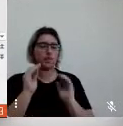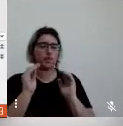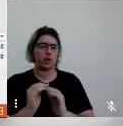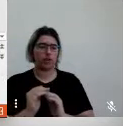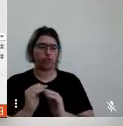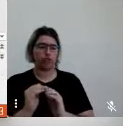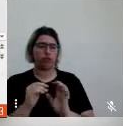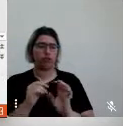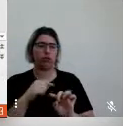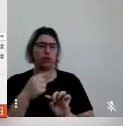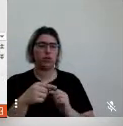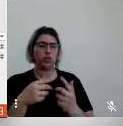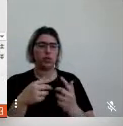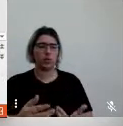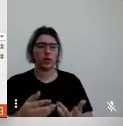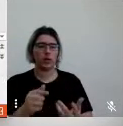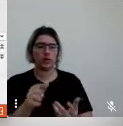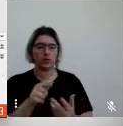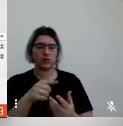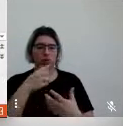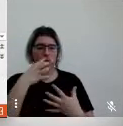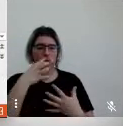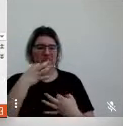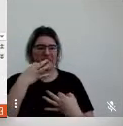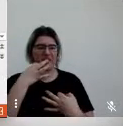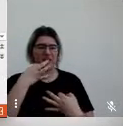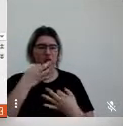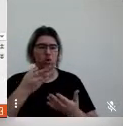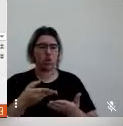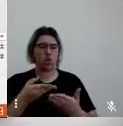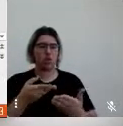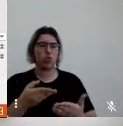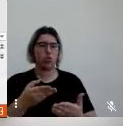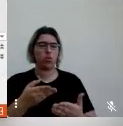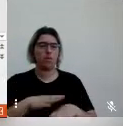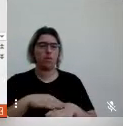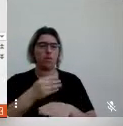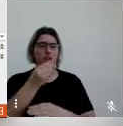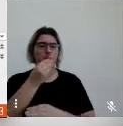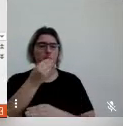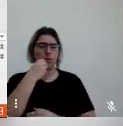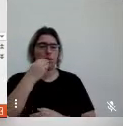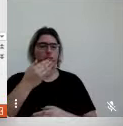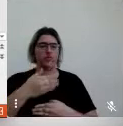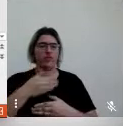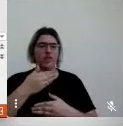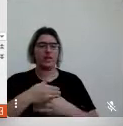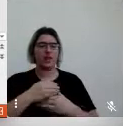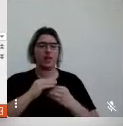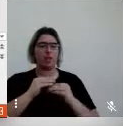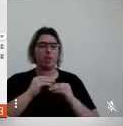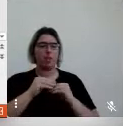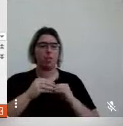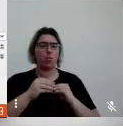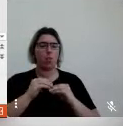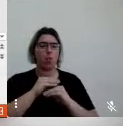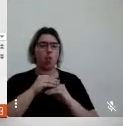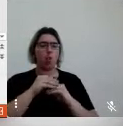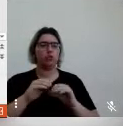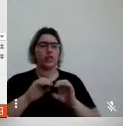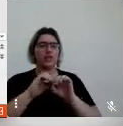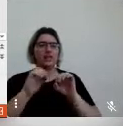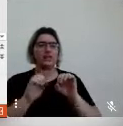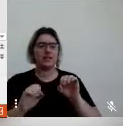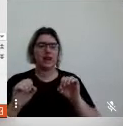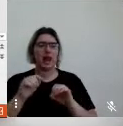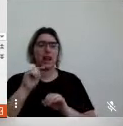y que esos ácidos grasos son los que contribuyen a la nutrición de nuestra barrera mucosa intestinal y todos estos casos